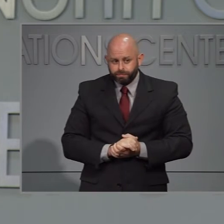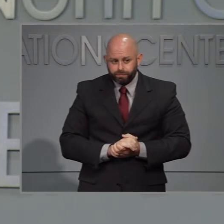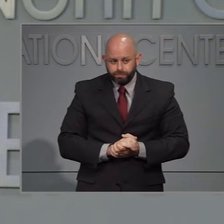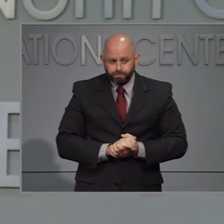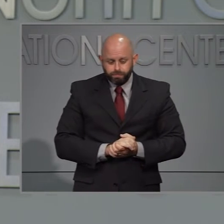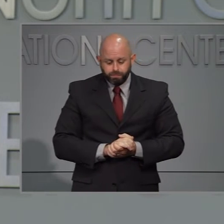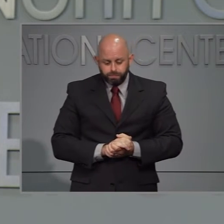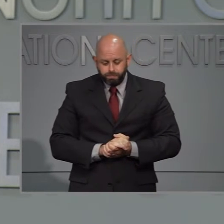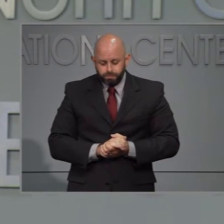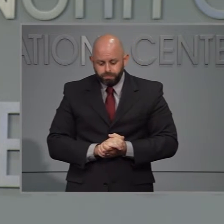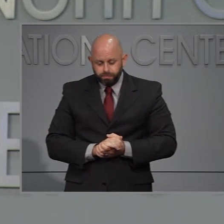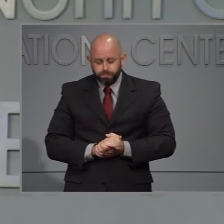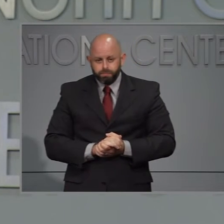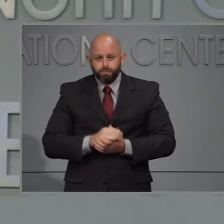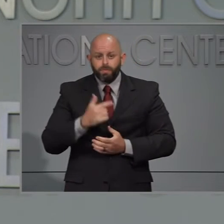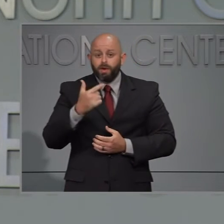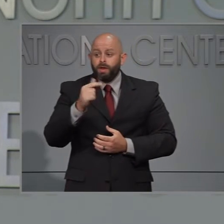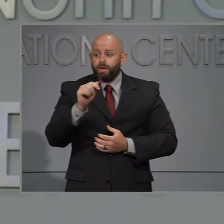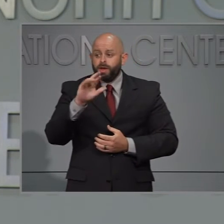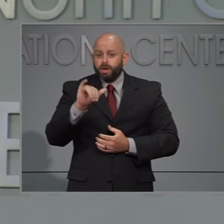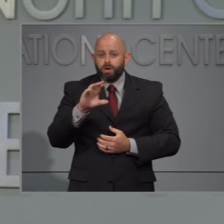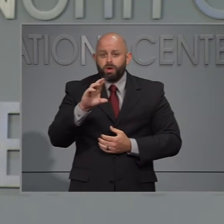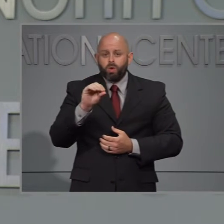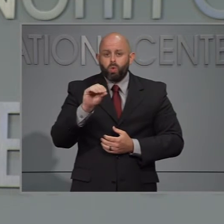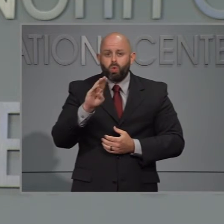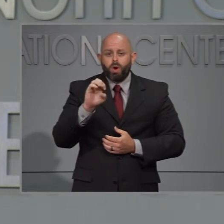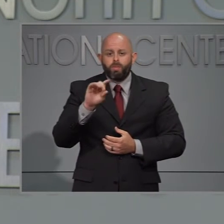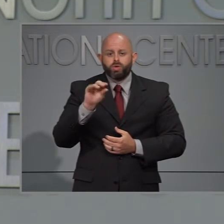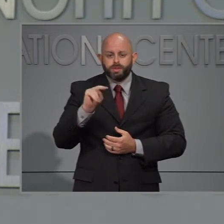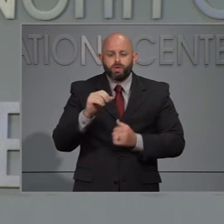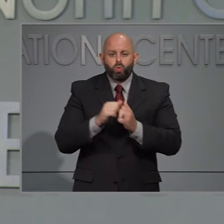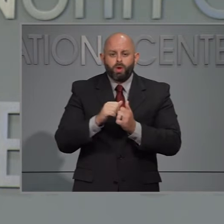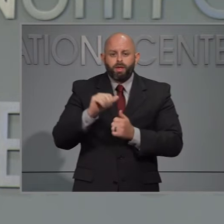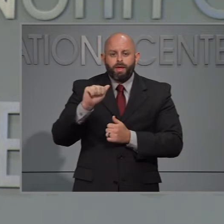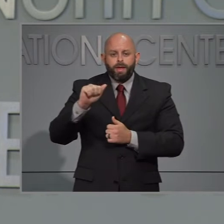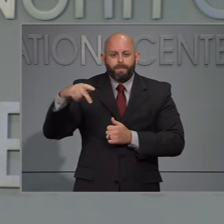Gary Robertson, Associated Press.